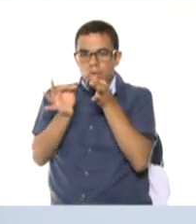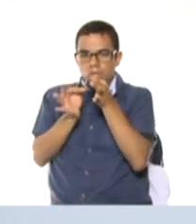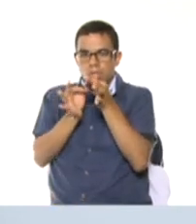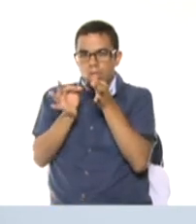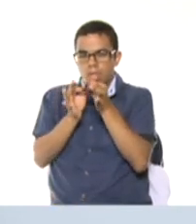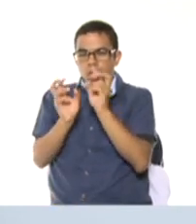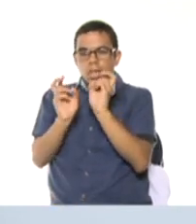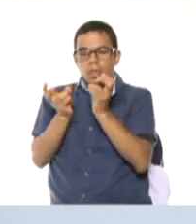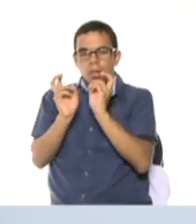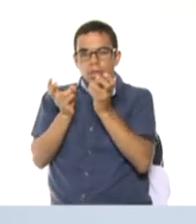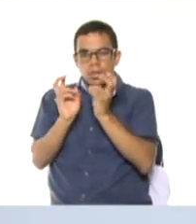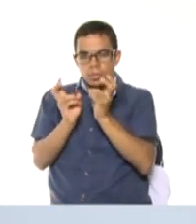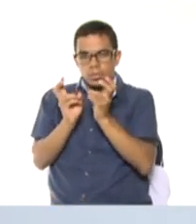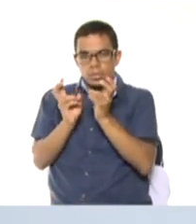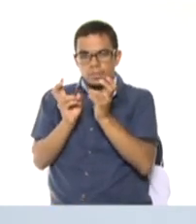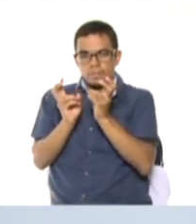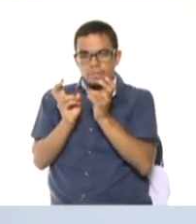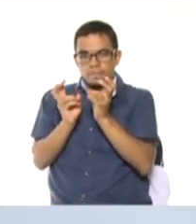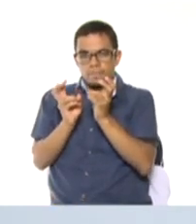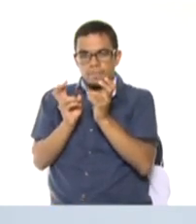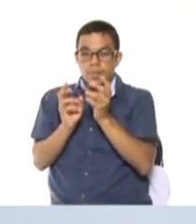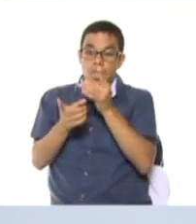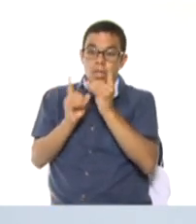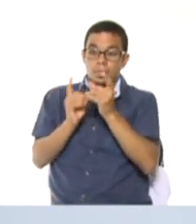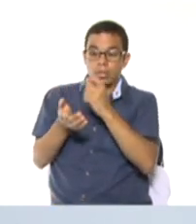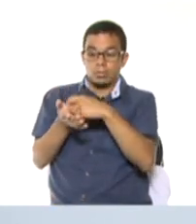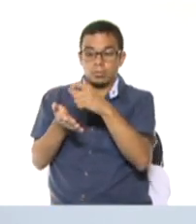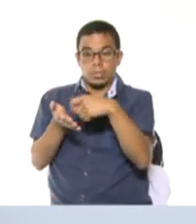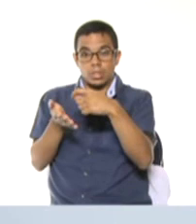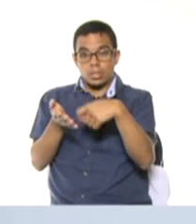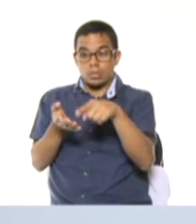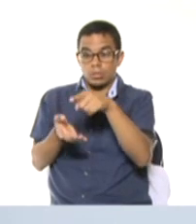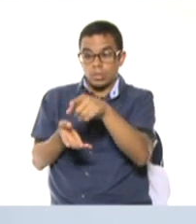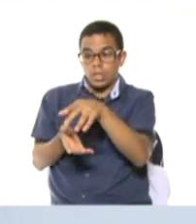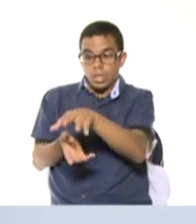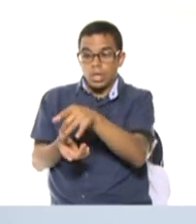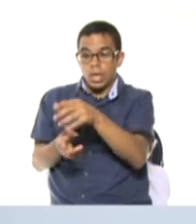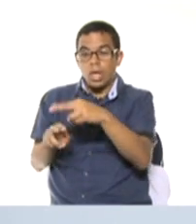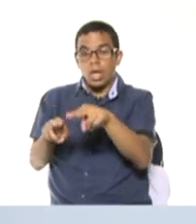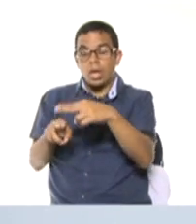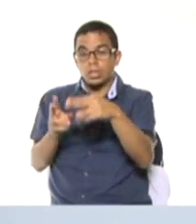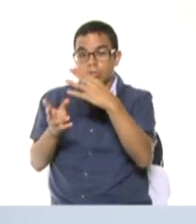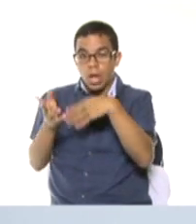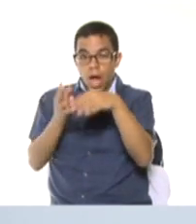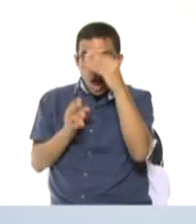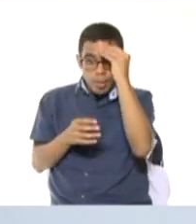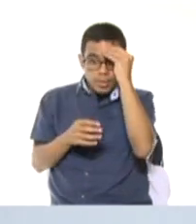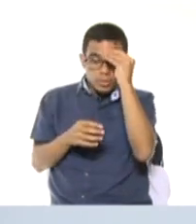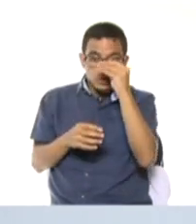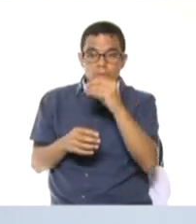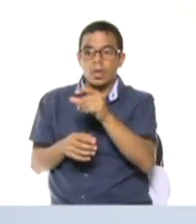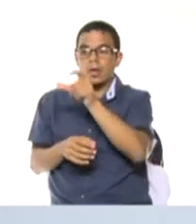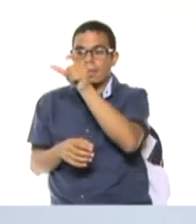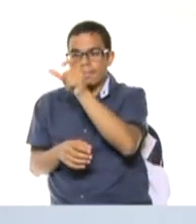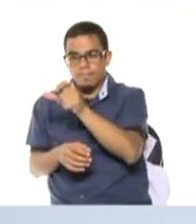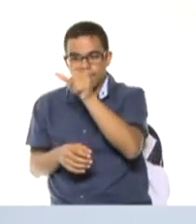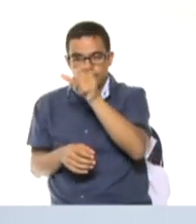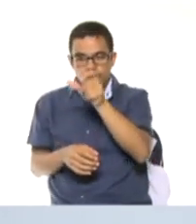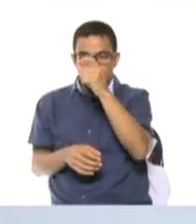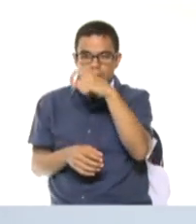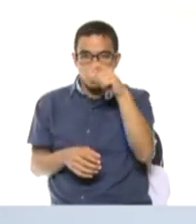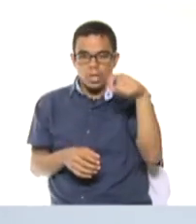determinado. Y depende del tipo de escritura que tenga nuestro niño o niña, si es una escritura